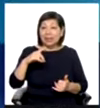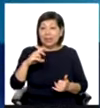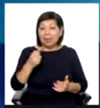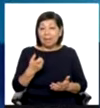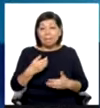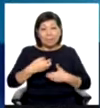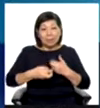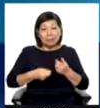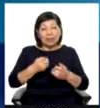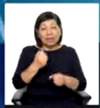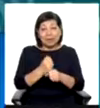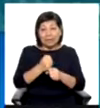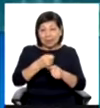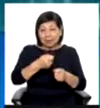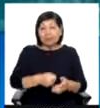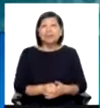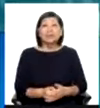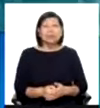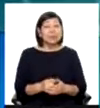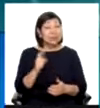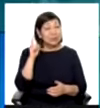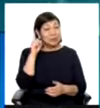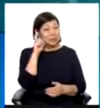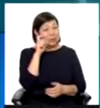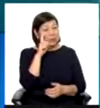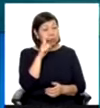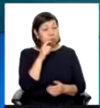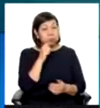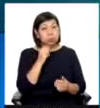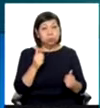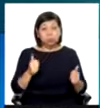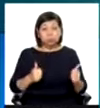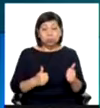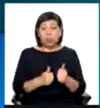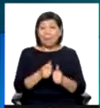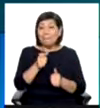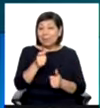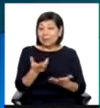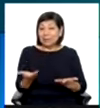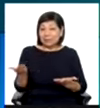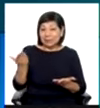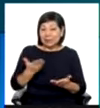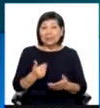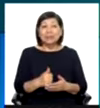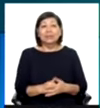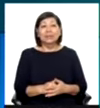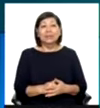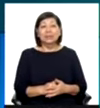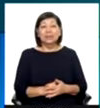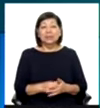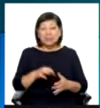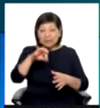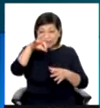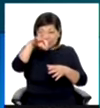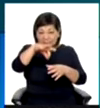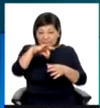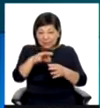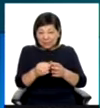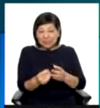los productores agrarios. Sobre todo en una situación climática adversa, ¿no? Para los agricultores nos has traído una serie de semillas